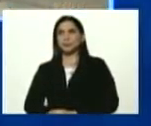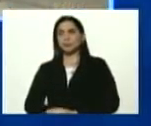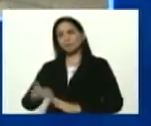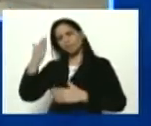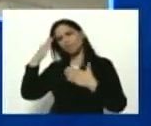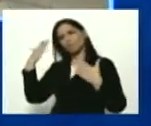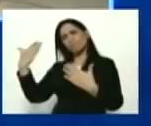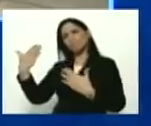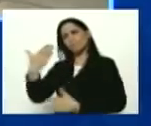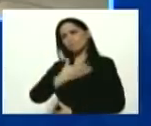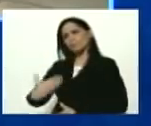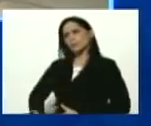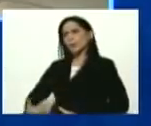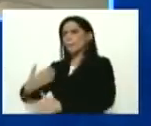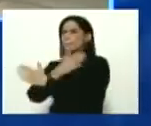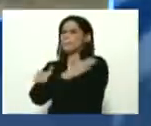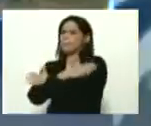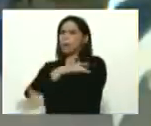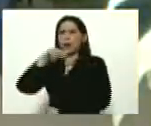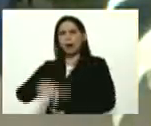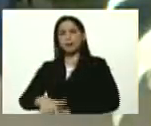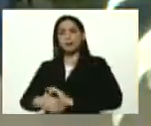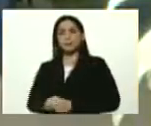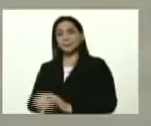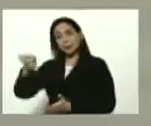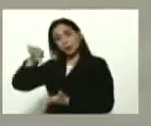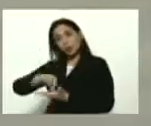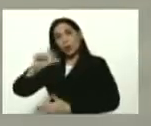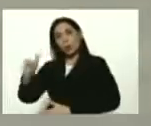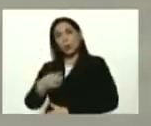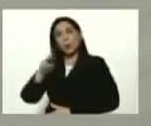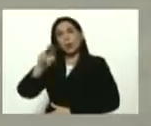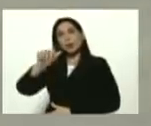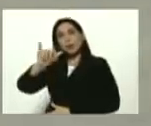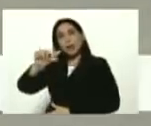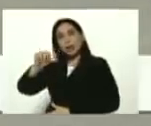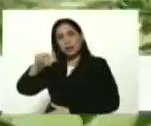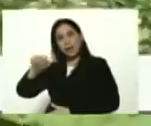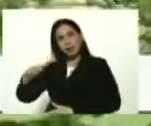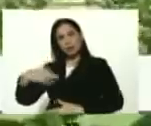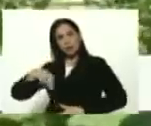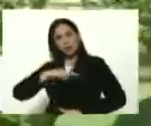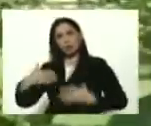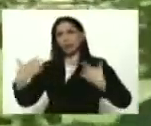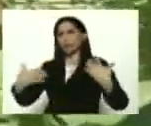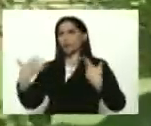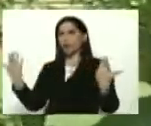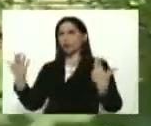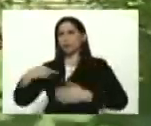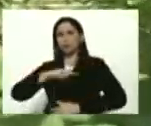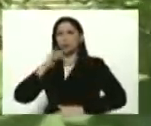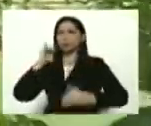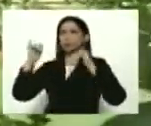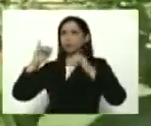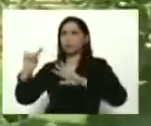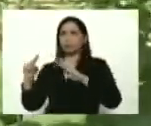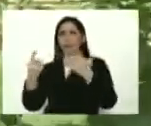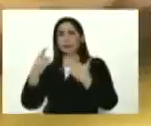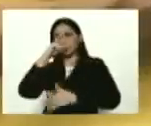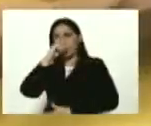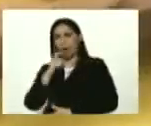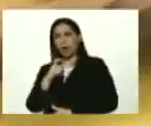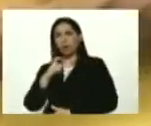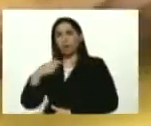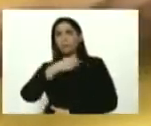Saludos, presidente, un abrazo desde acá, desde Ciudad Guayana. Contentos de estar celebrando el 6º aniversario